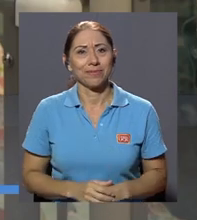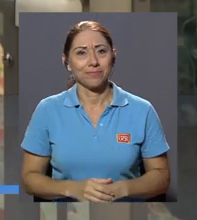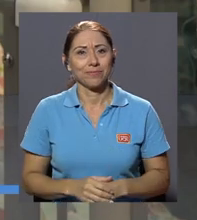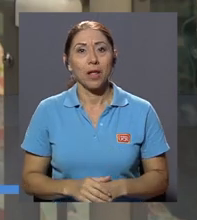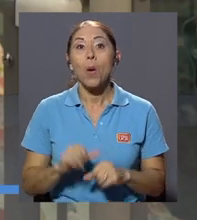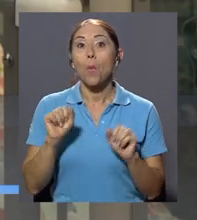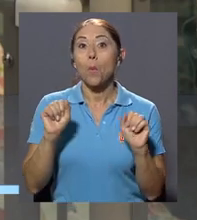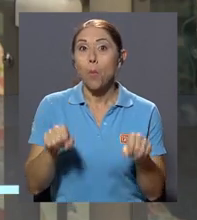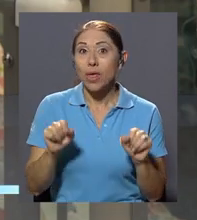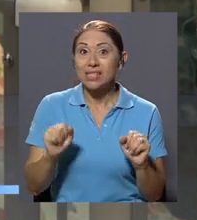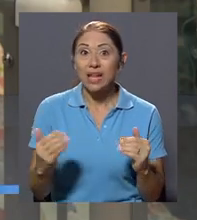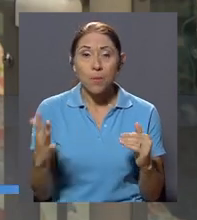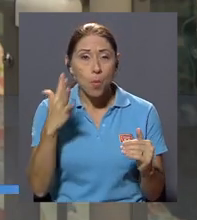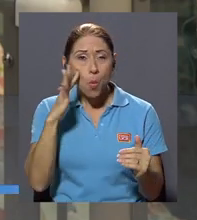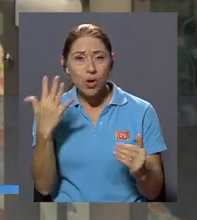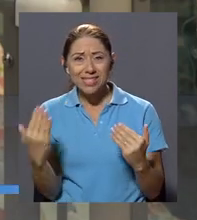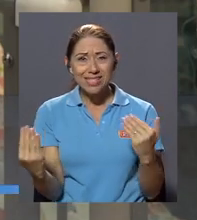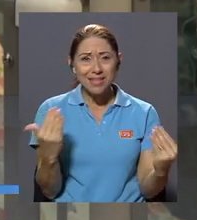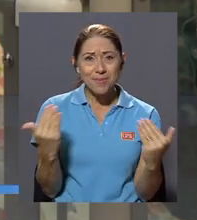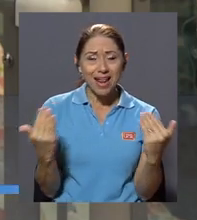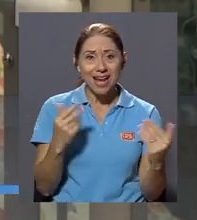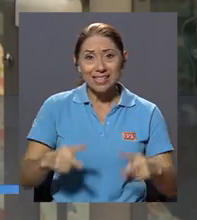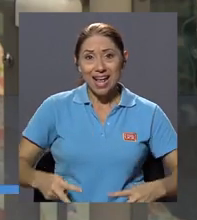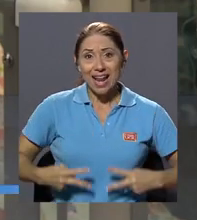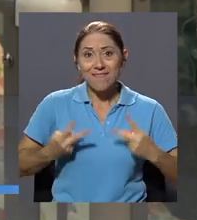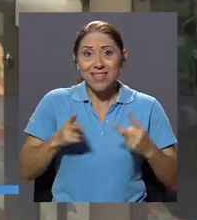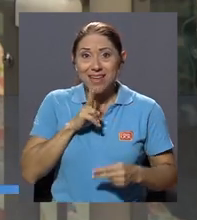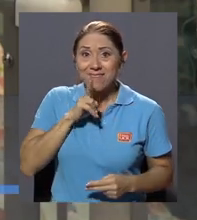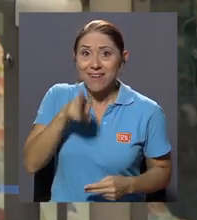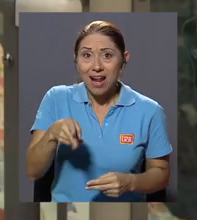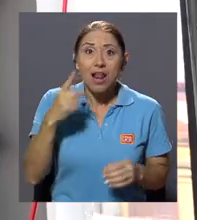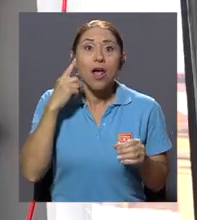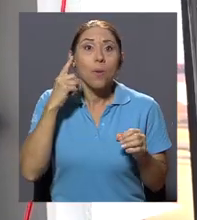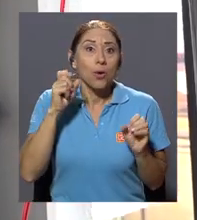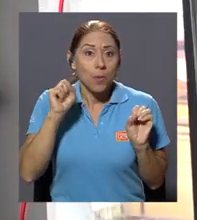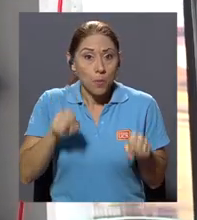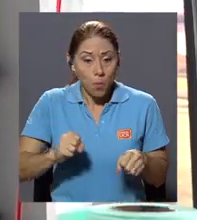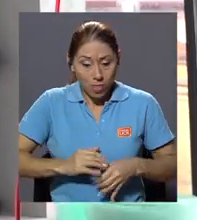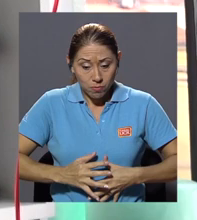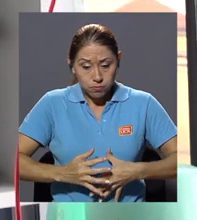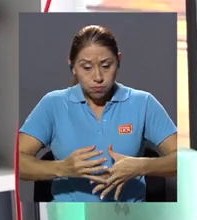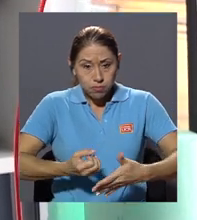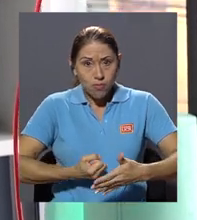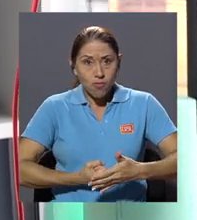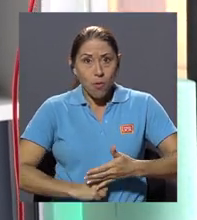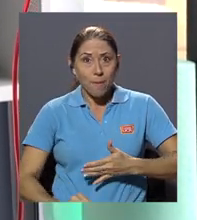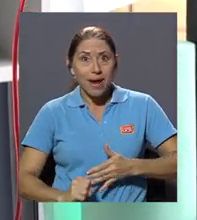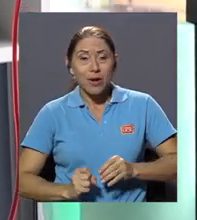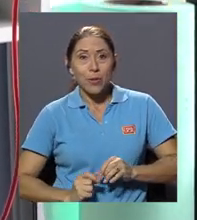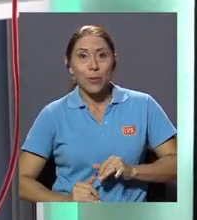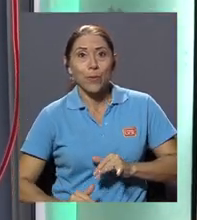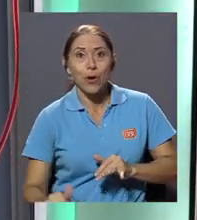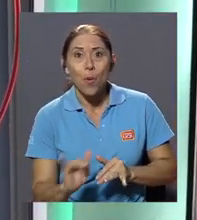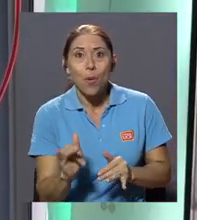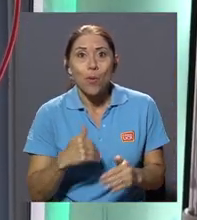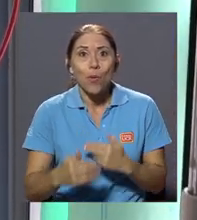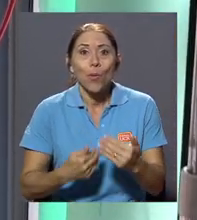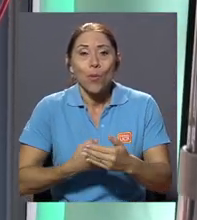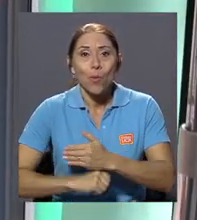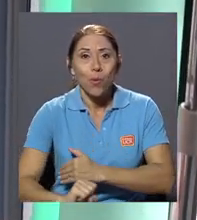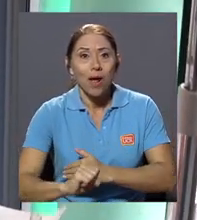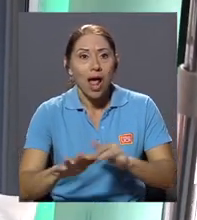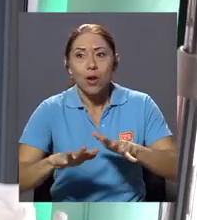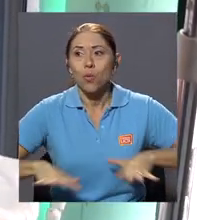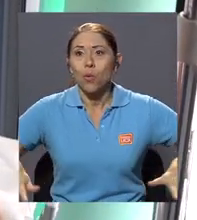muy similares a los de la vida real porque puede romper membranas y tener salida de líquido. Y el escenario se prepara para que la